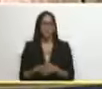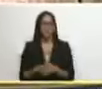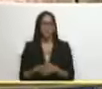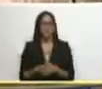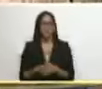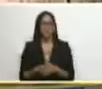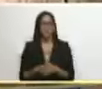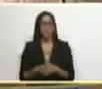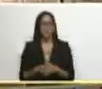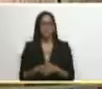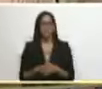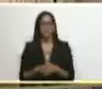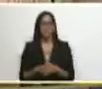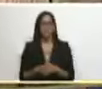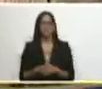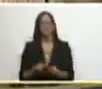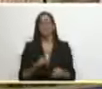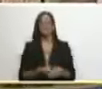En ese periodo